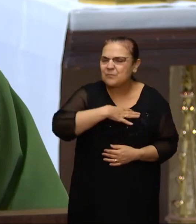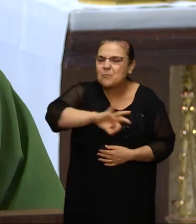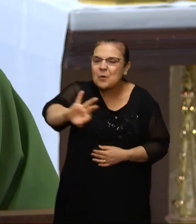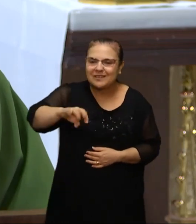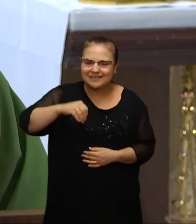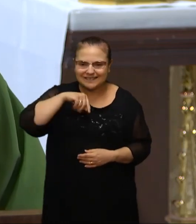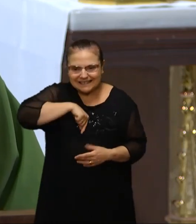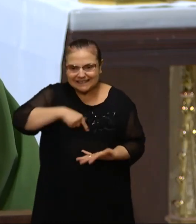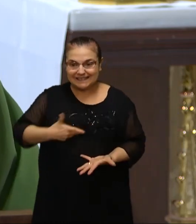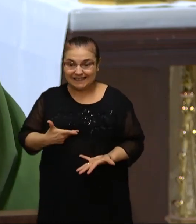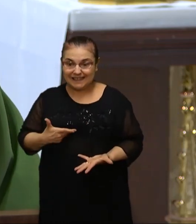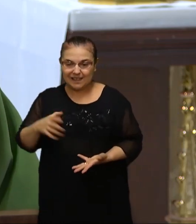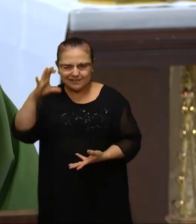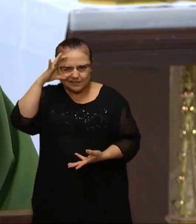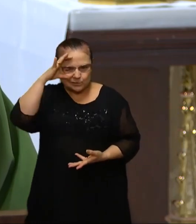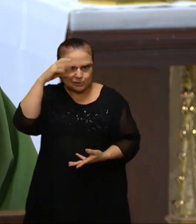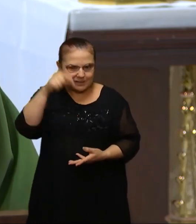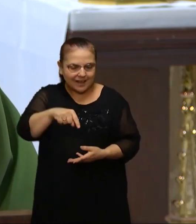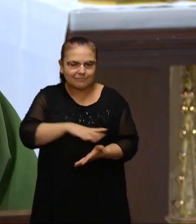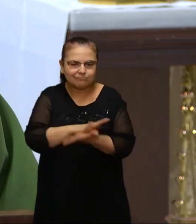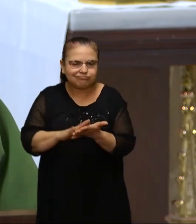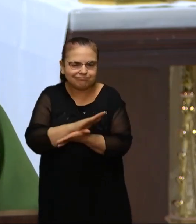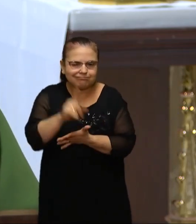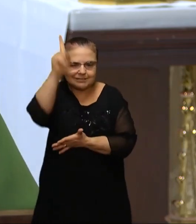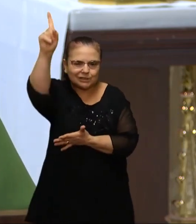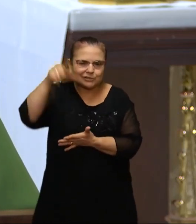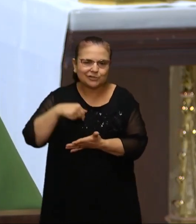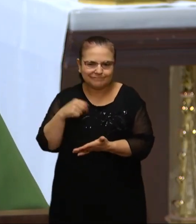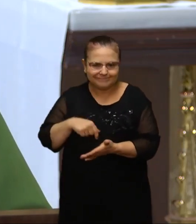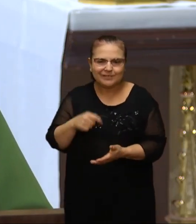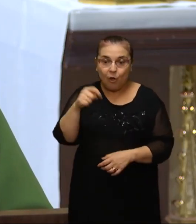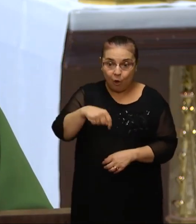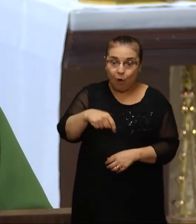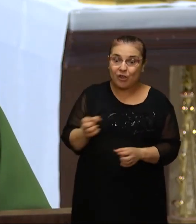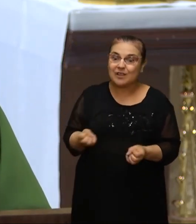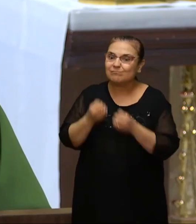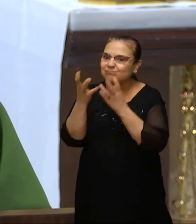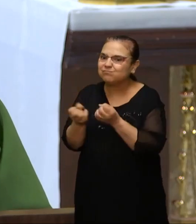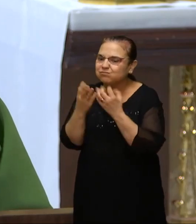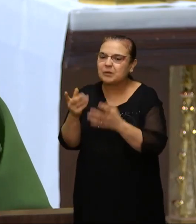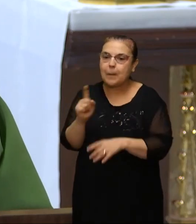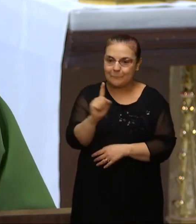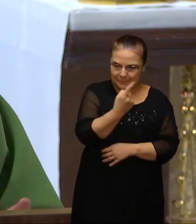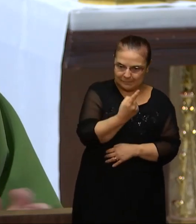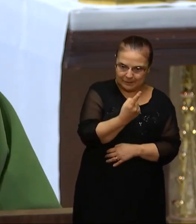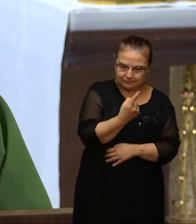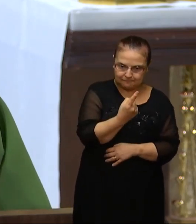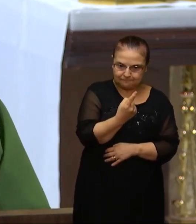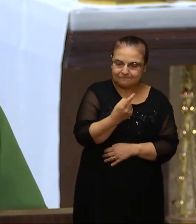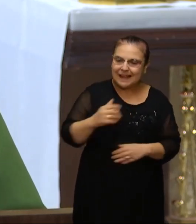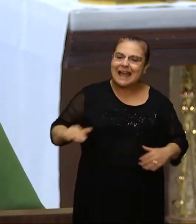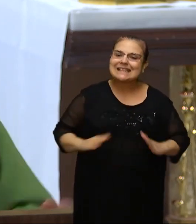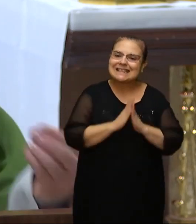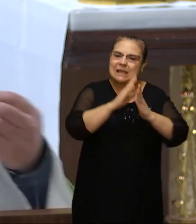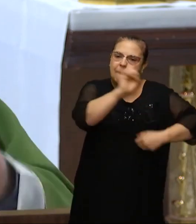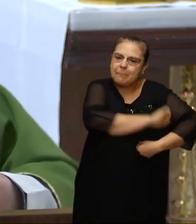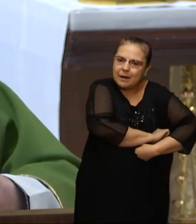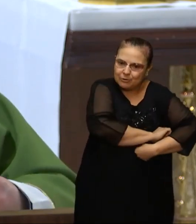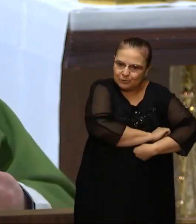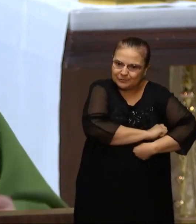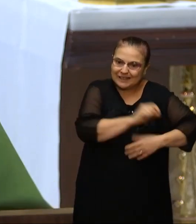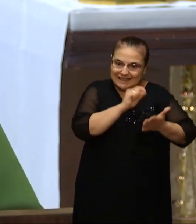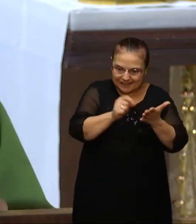sentir Al escuchar esta palabra de Dios que se nos ha proclamado en primer lugar San Pablo escribiendo a Los